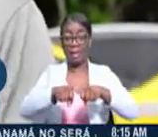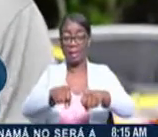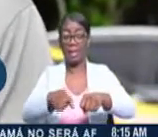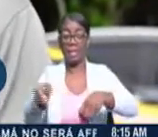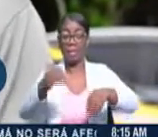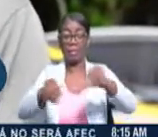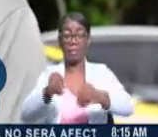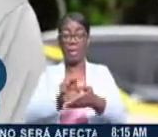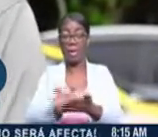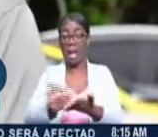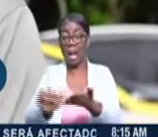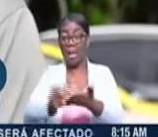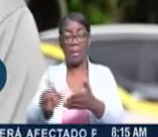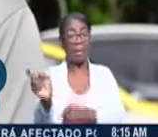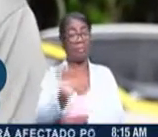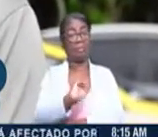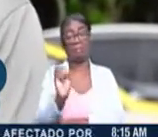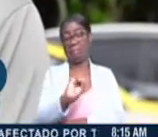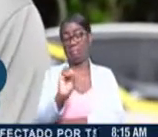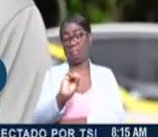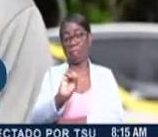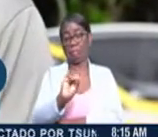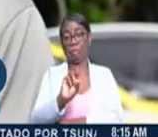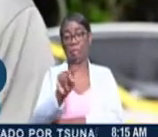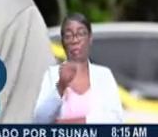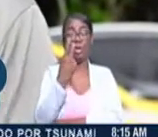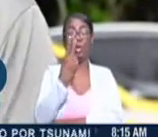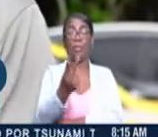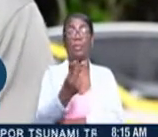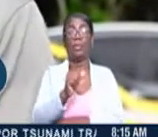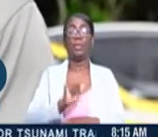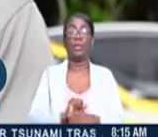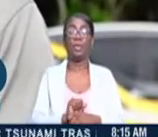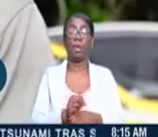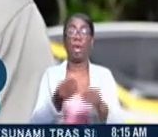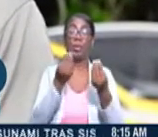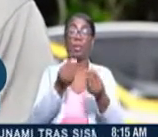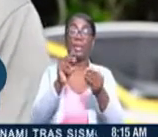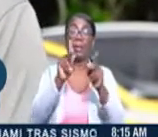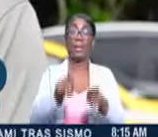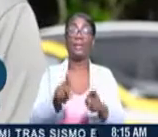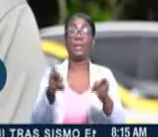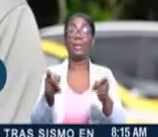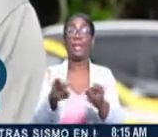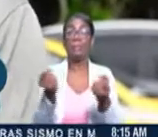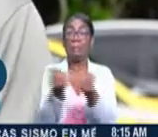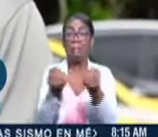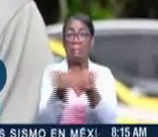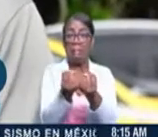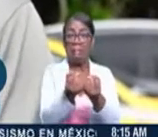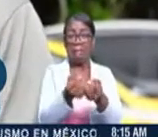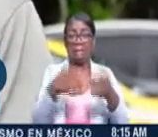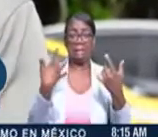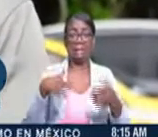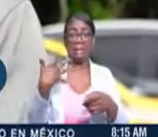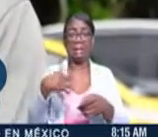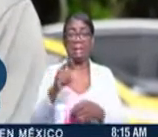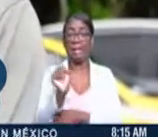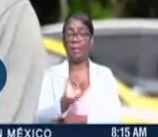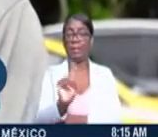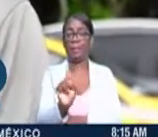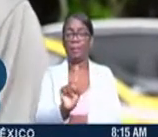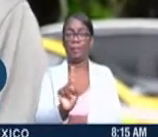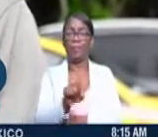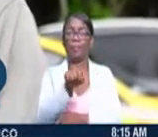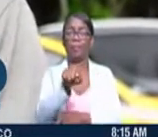son las dos cuestiones que más nos hemos dado cuenta. Ya cuando hay mucha gente adentro del supermercado, tenemos que llamarle la atención, porque tienen que garantizar que entren